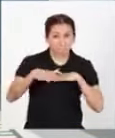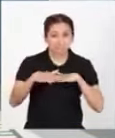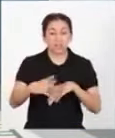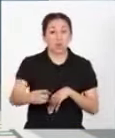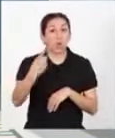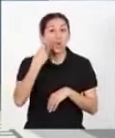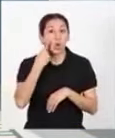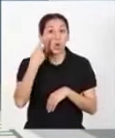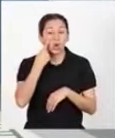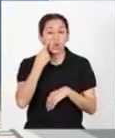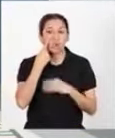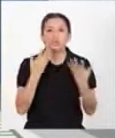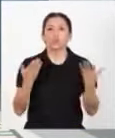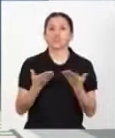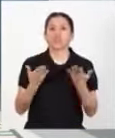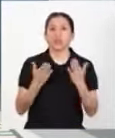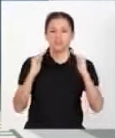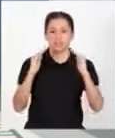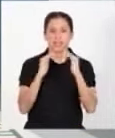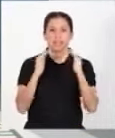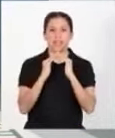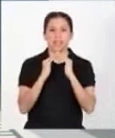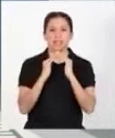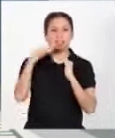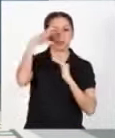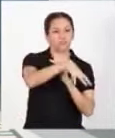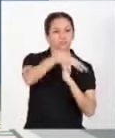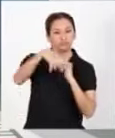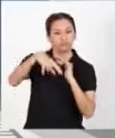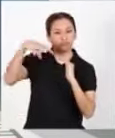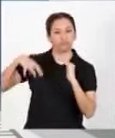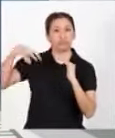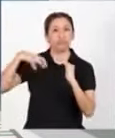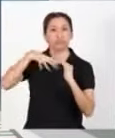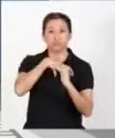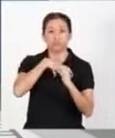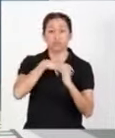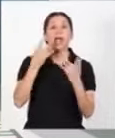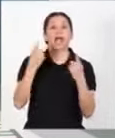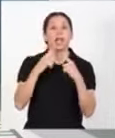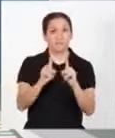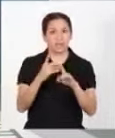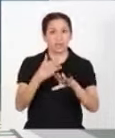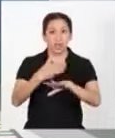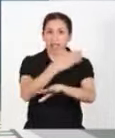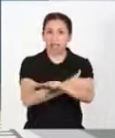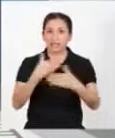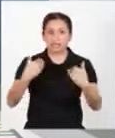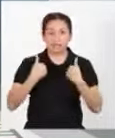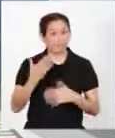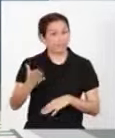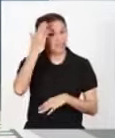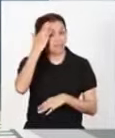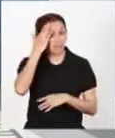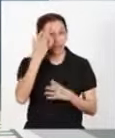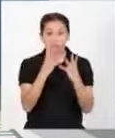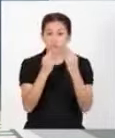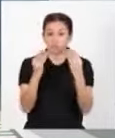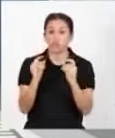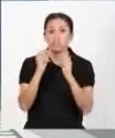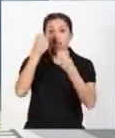reconocer dónde está ubicada la casa. Y para eso necesitamos saber alguna